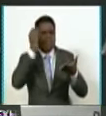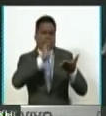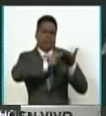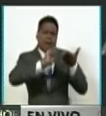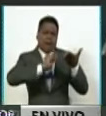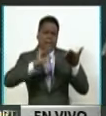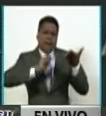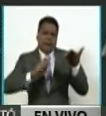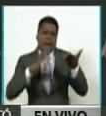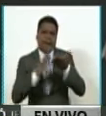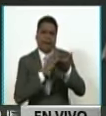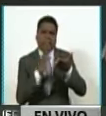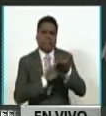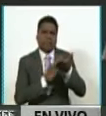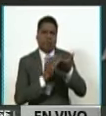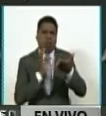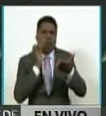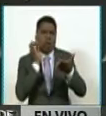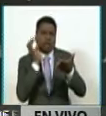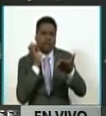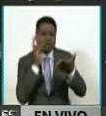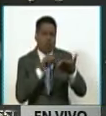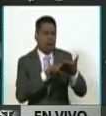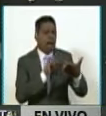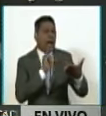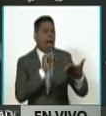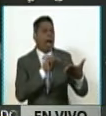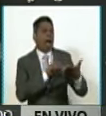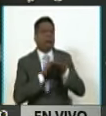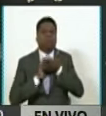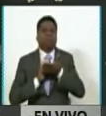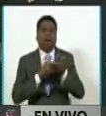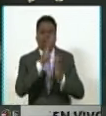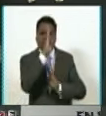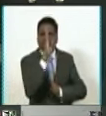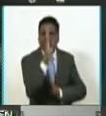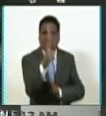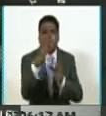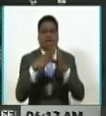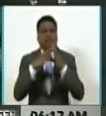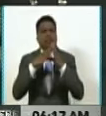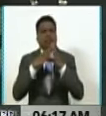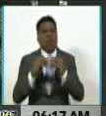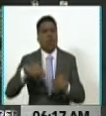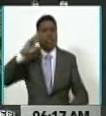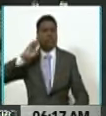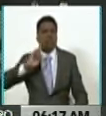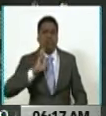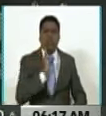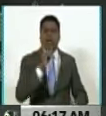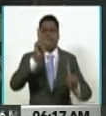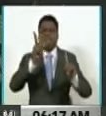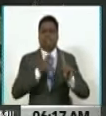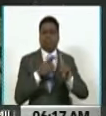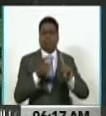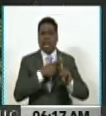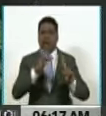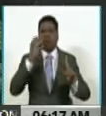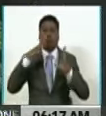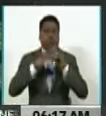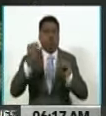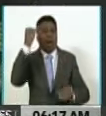y que le da sentido y orientación a la revolución bolivariana. Simón Bolívar a la cabeza, con sus ideas